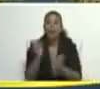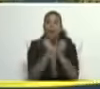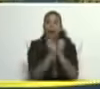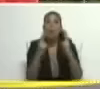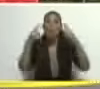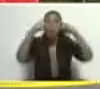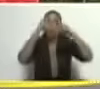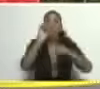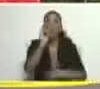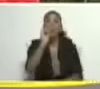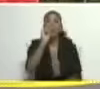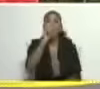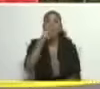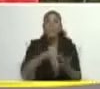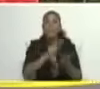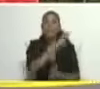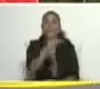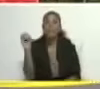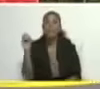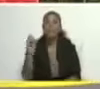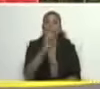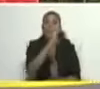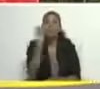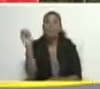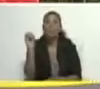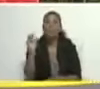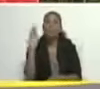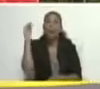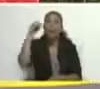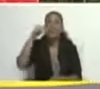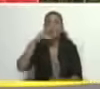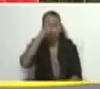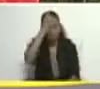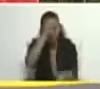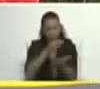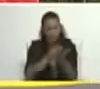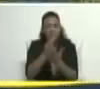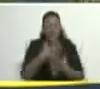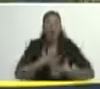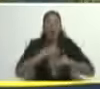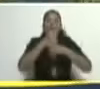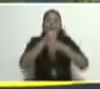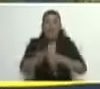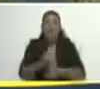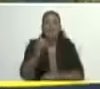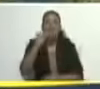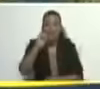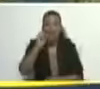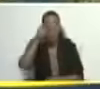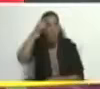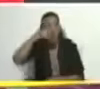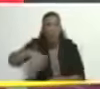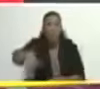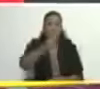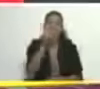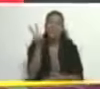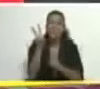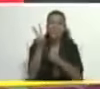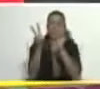2030, para avanzar, y tengan fe y confianza que el pueblo de